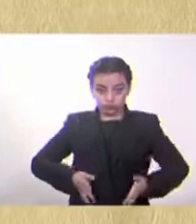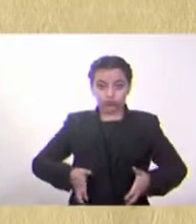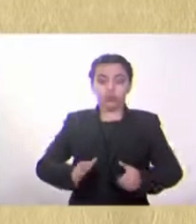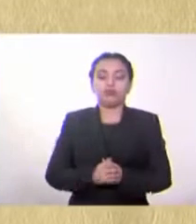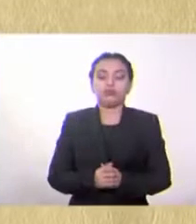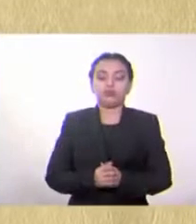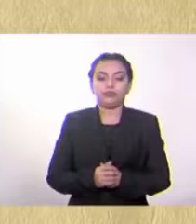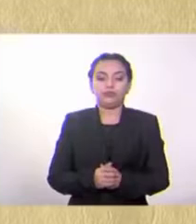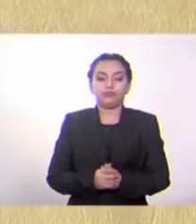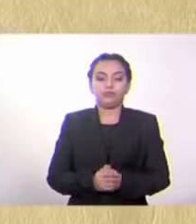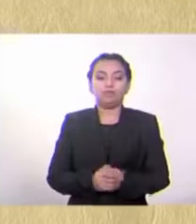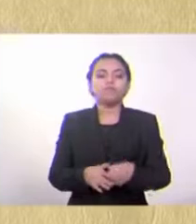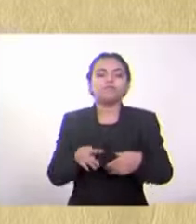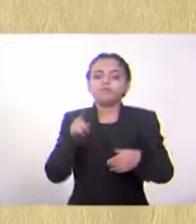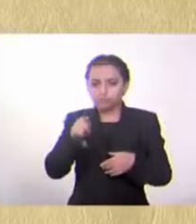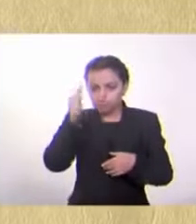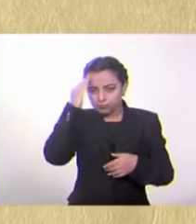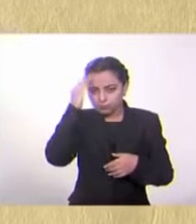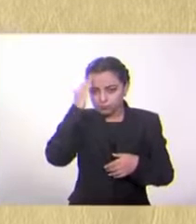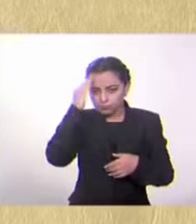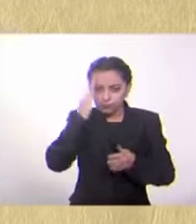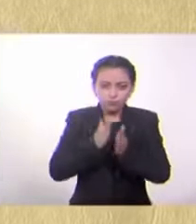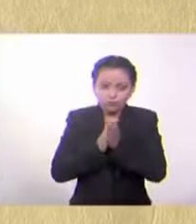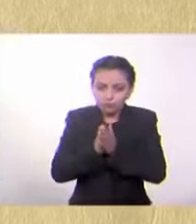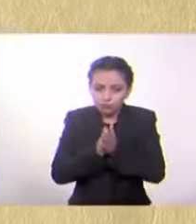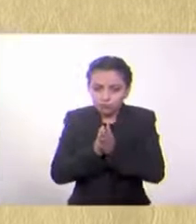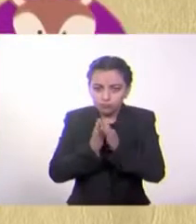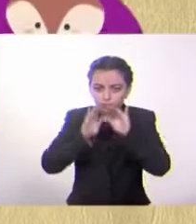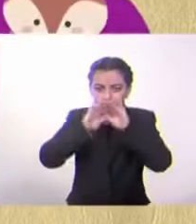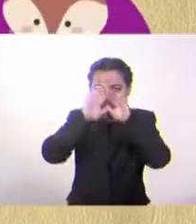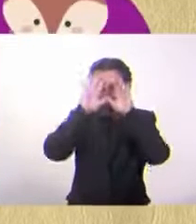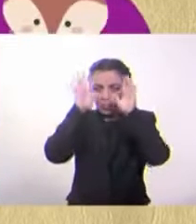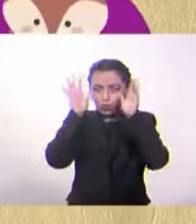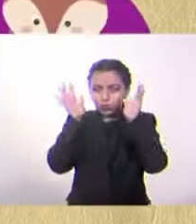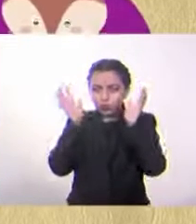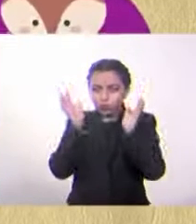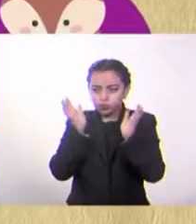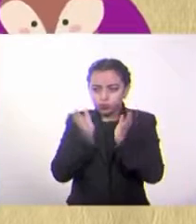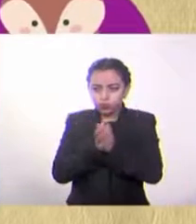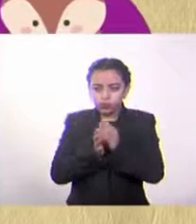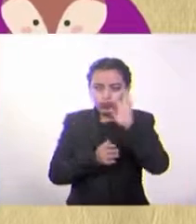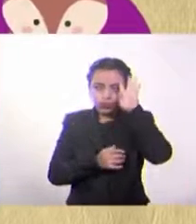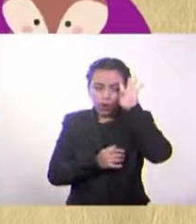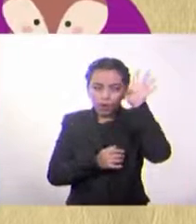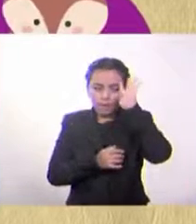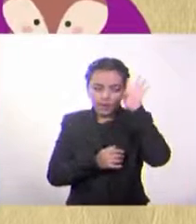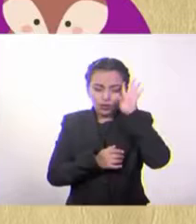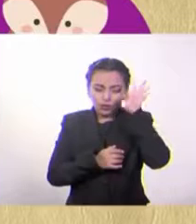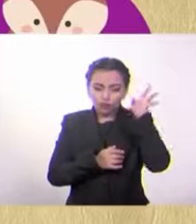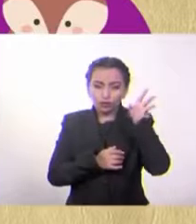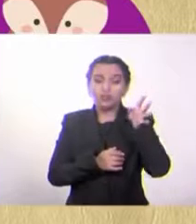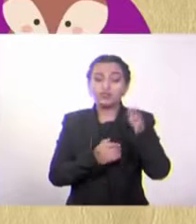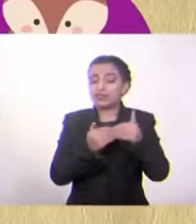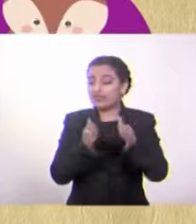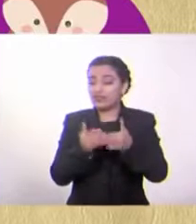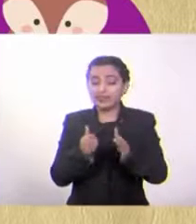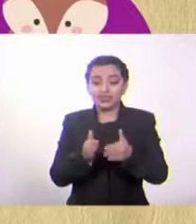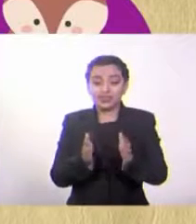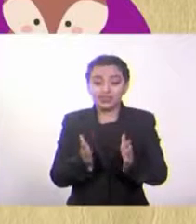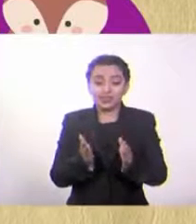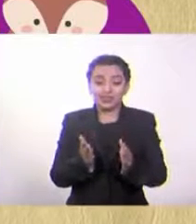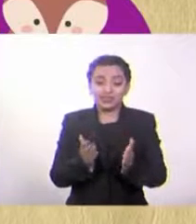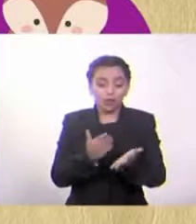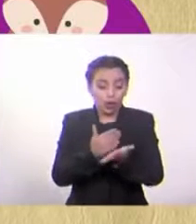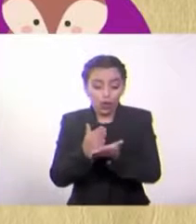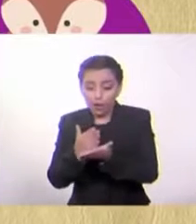¿Sabías que a nivel mundial existen muchos mitos, pero todos comparten un hecho en común? Buscan explicar el origen de todas las